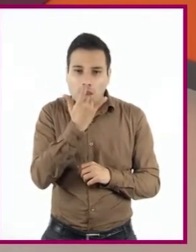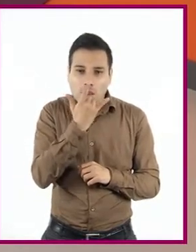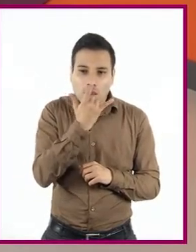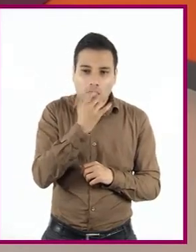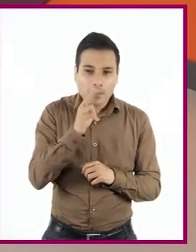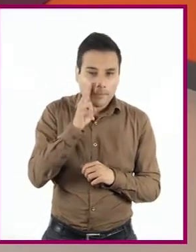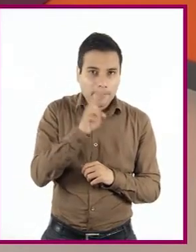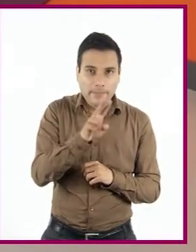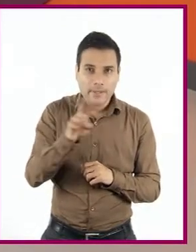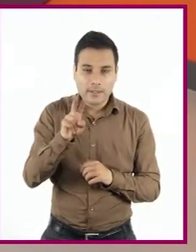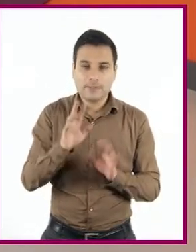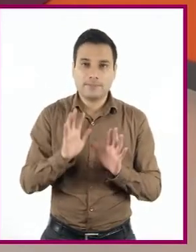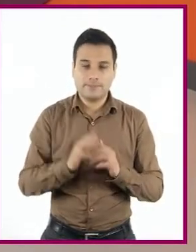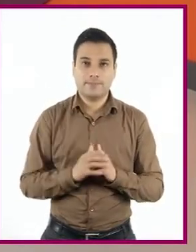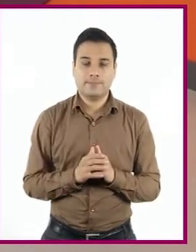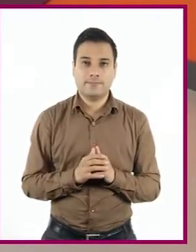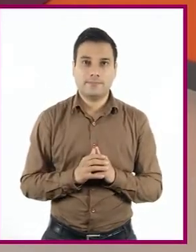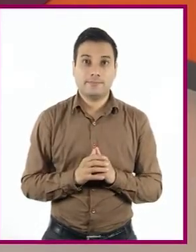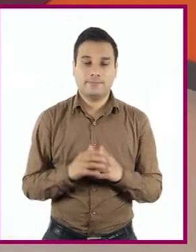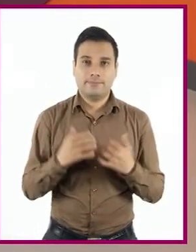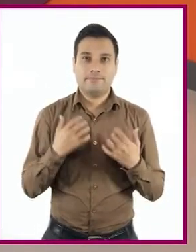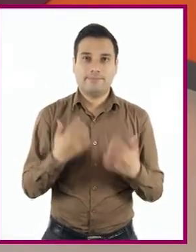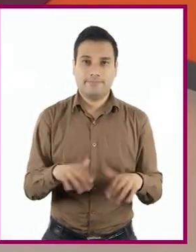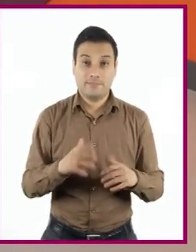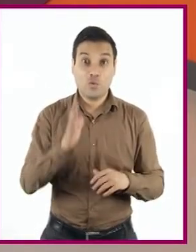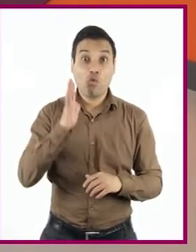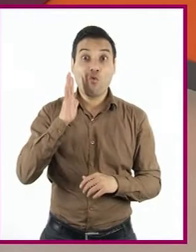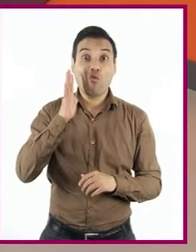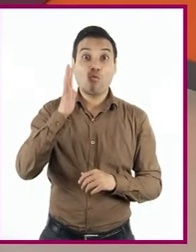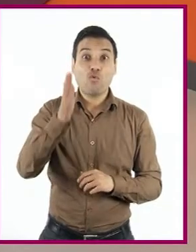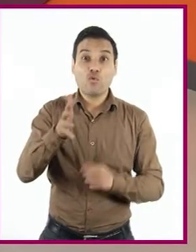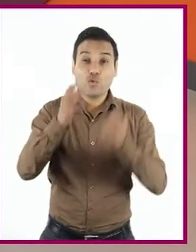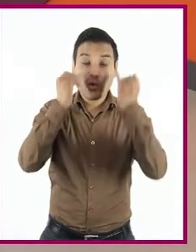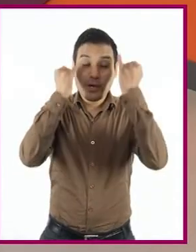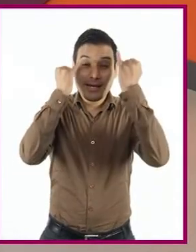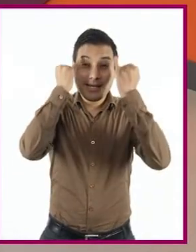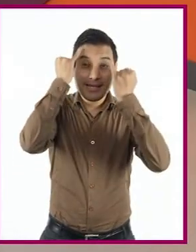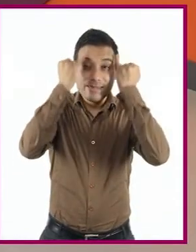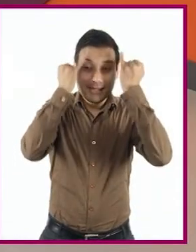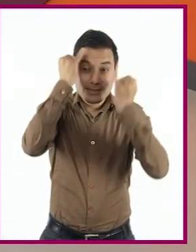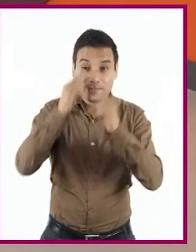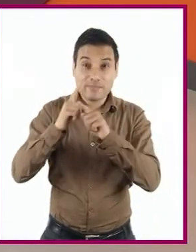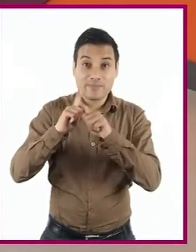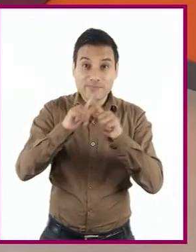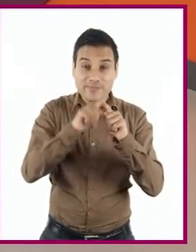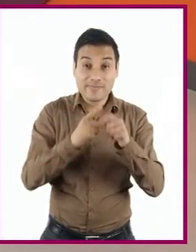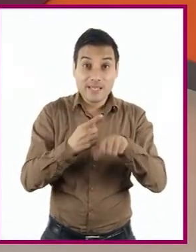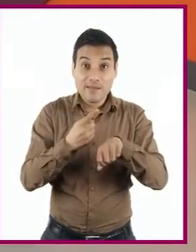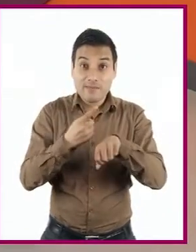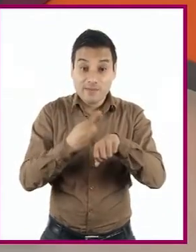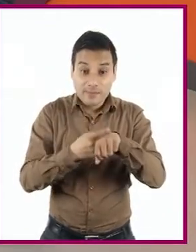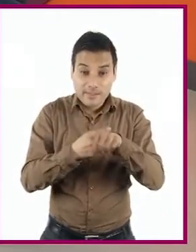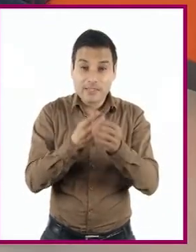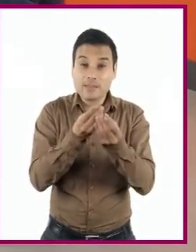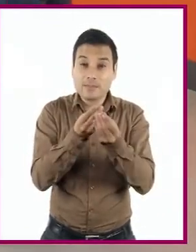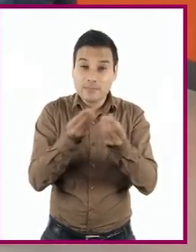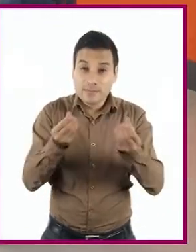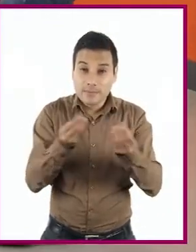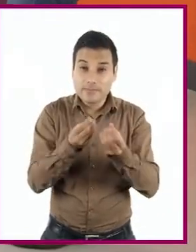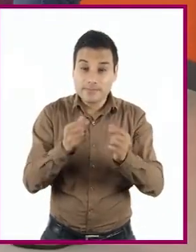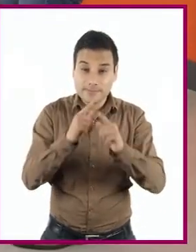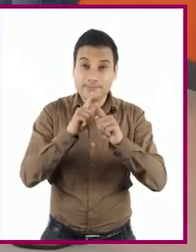imaginación van a suceder grandes creaciones como la sanación de varias de las enfermedades.